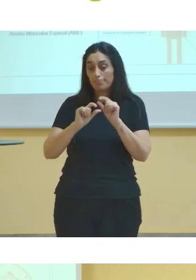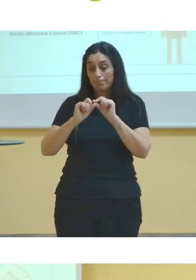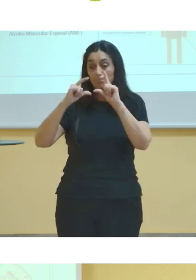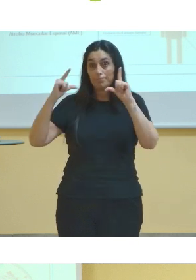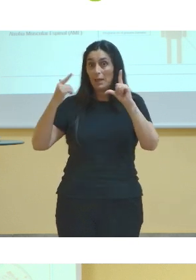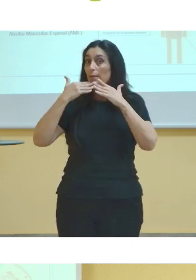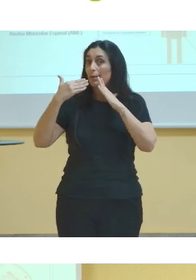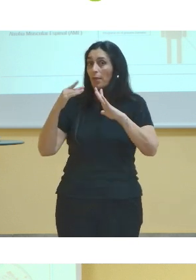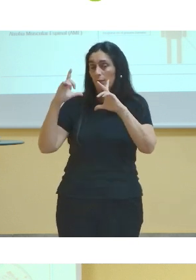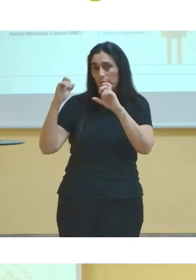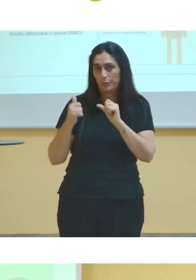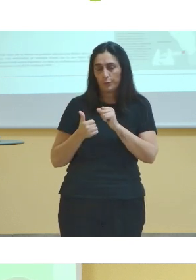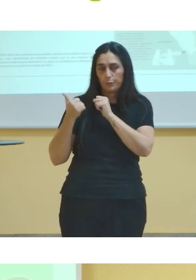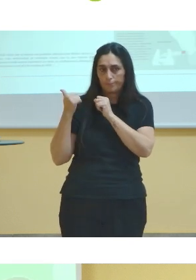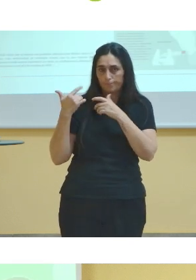esta figura